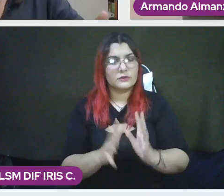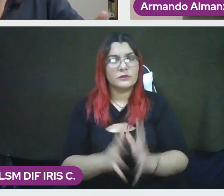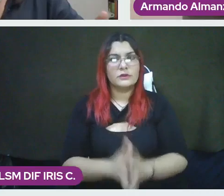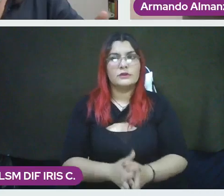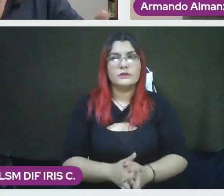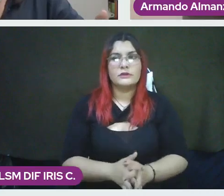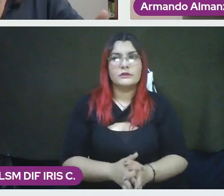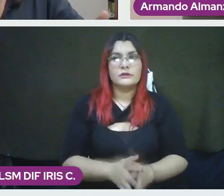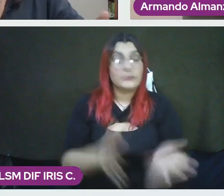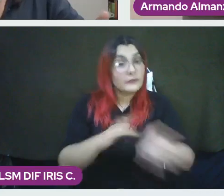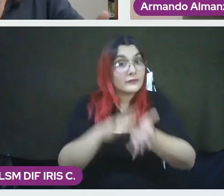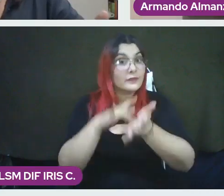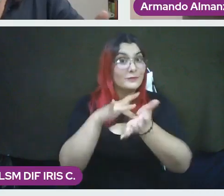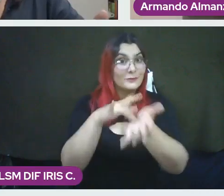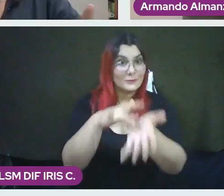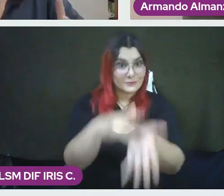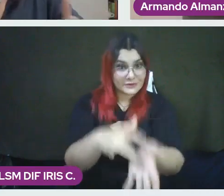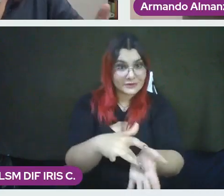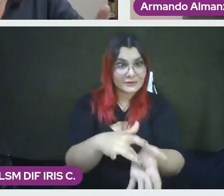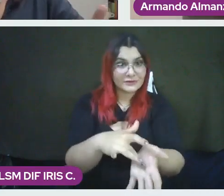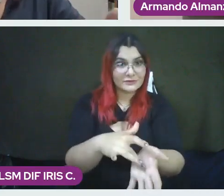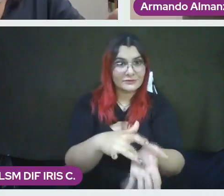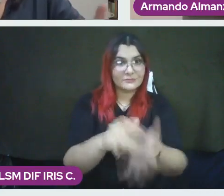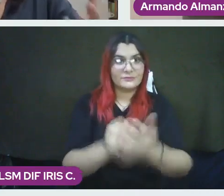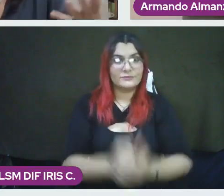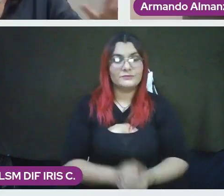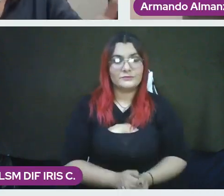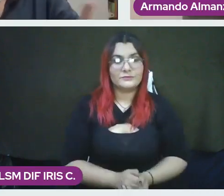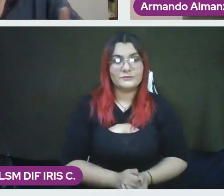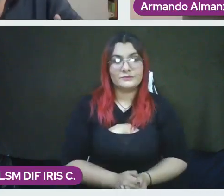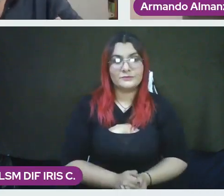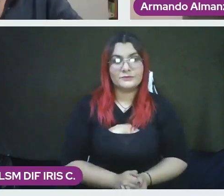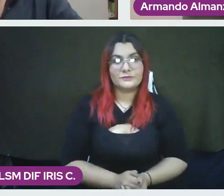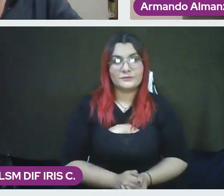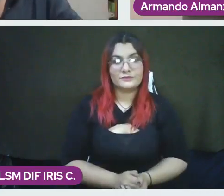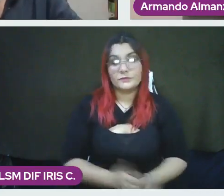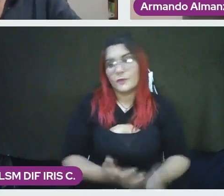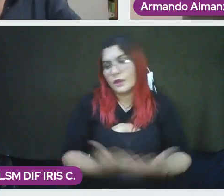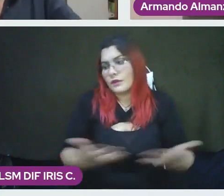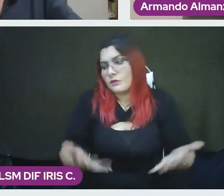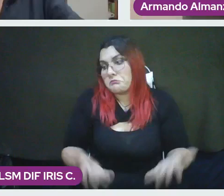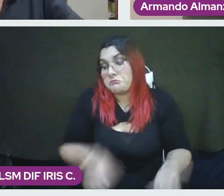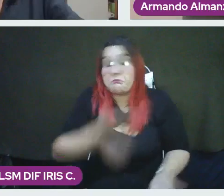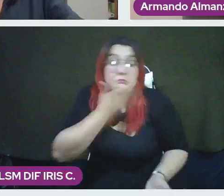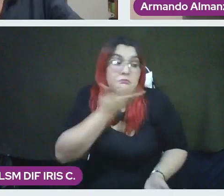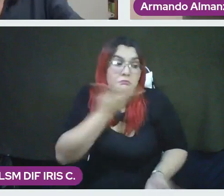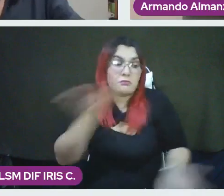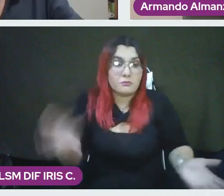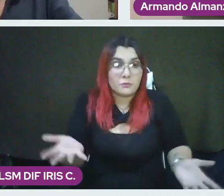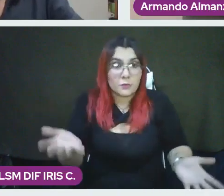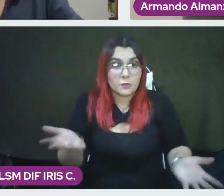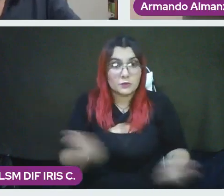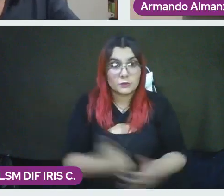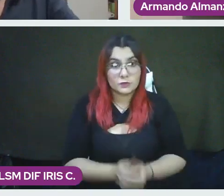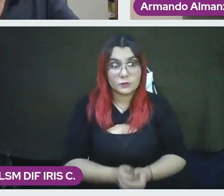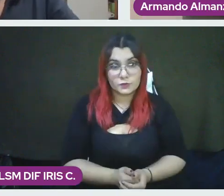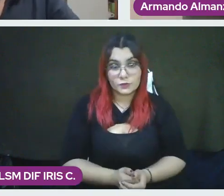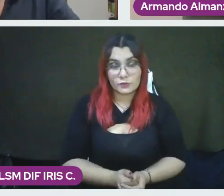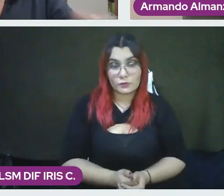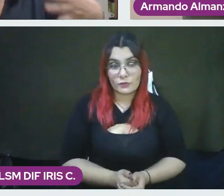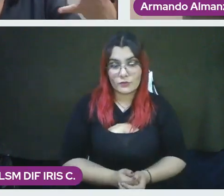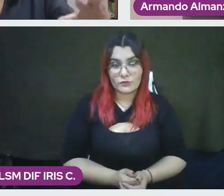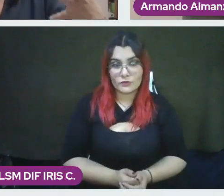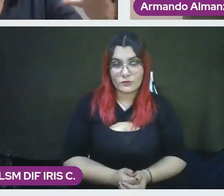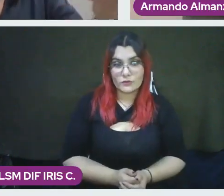es complicado, hoy en día de verdad yo oigo por costumbre y porque así también lo hago, ¿no? Y